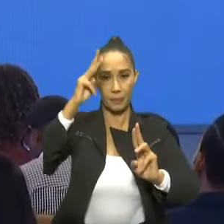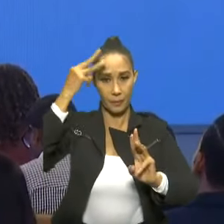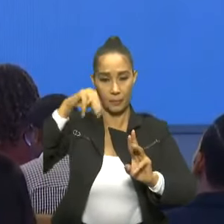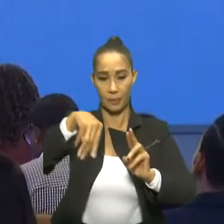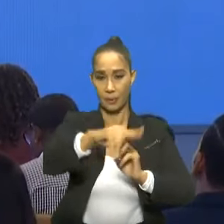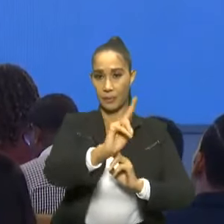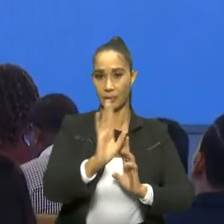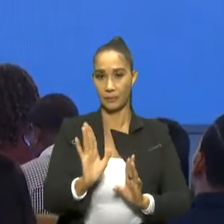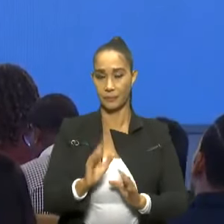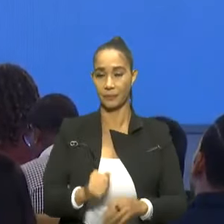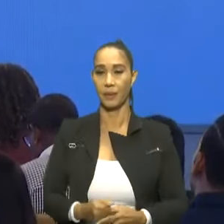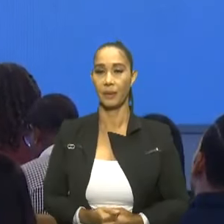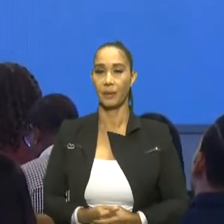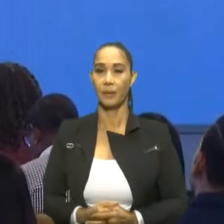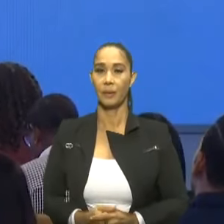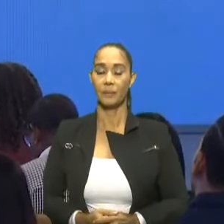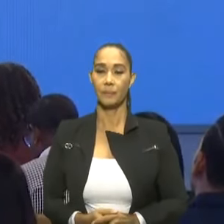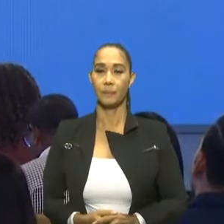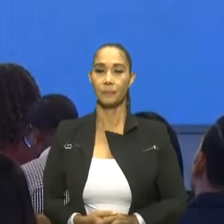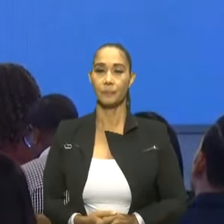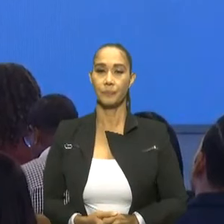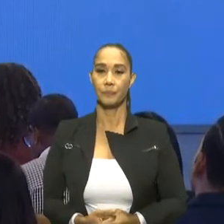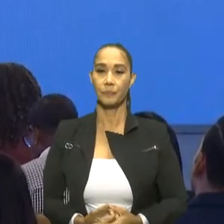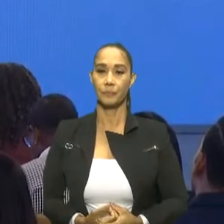situación. Ahora bien,